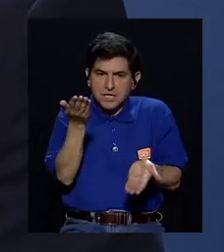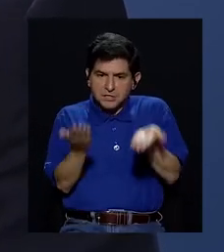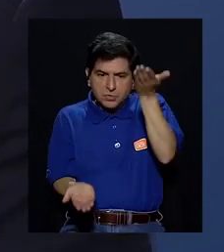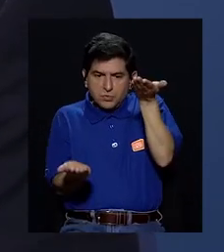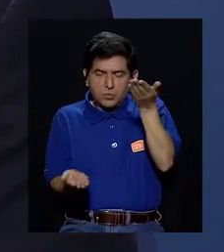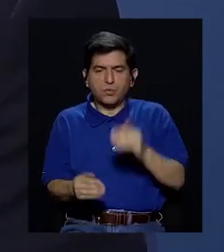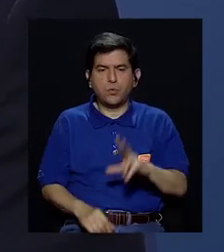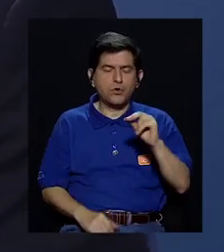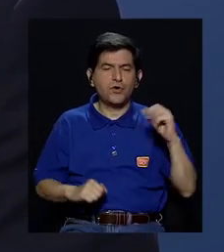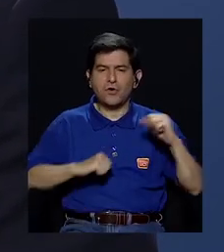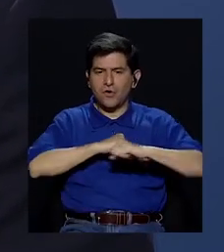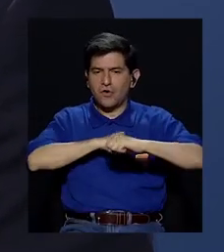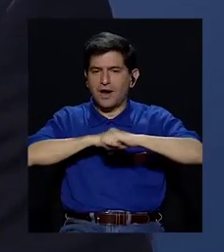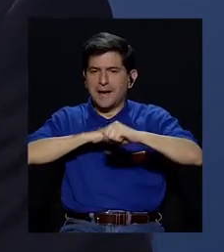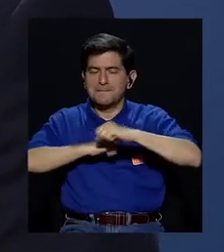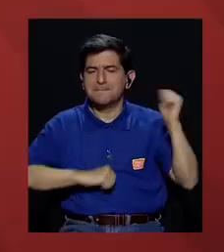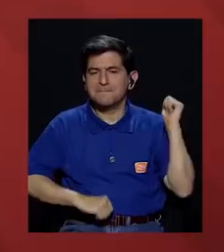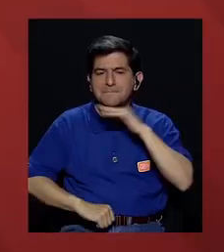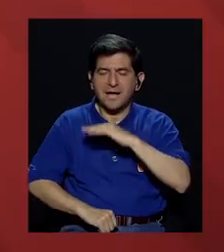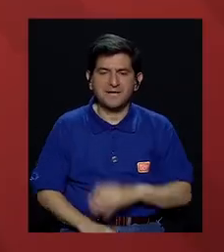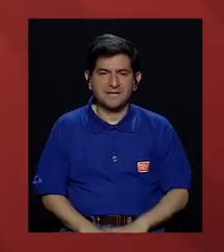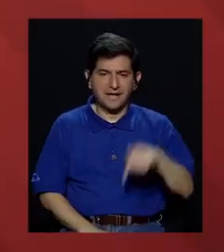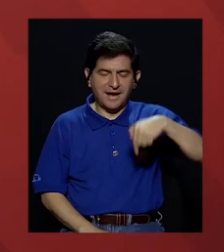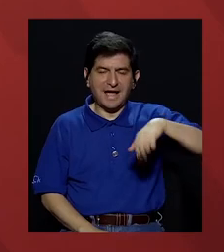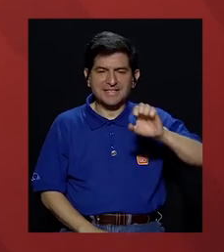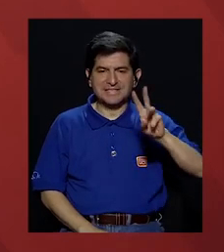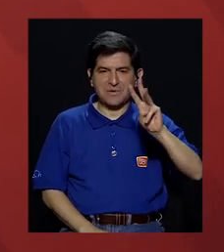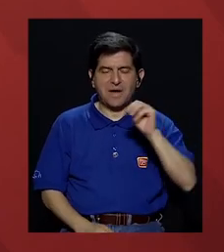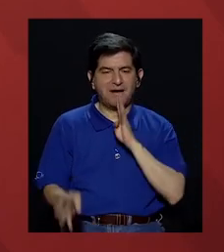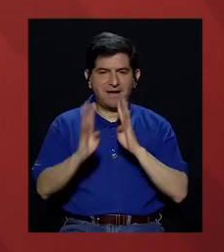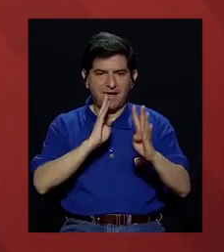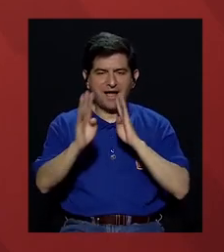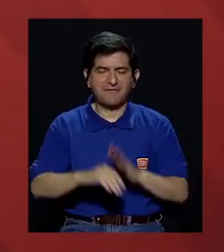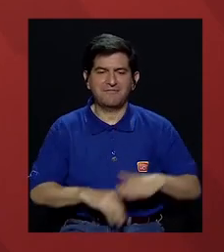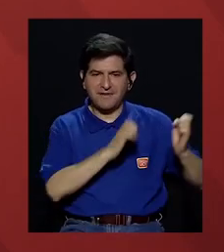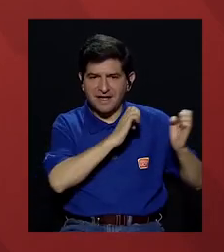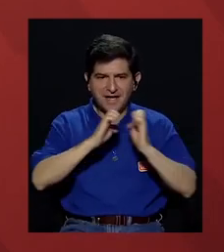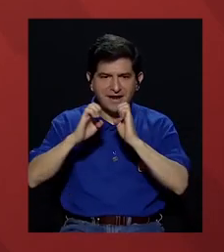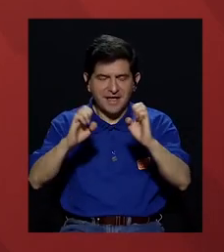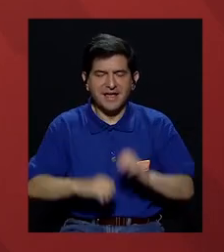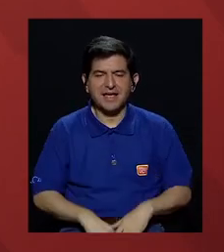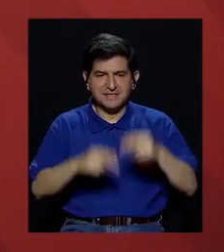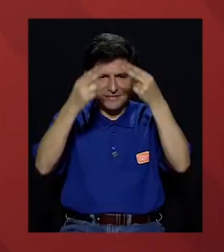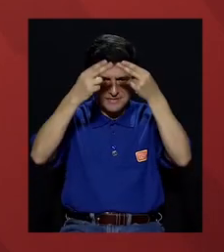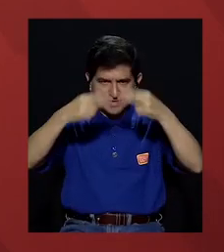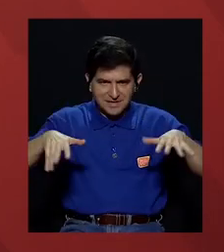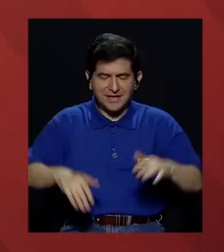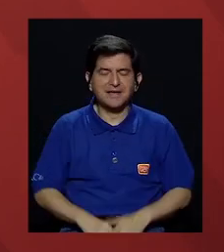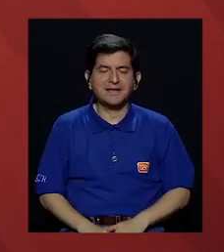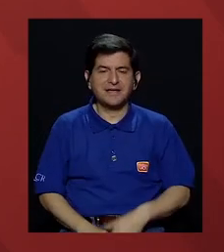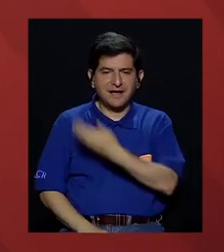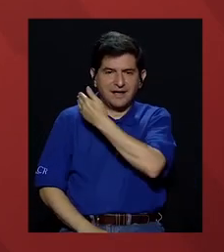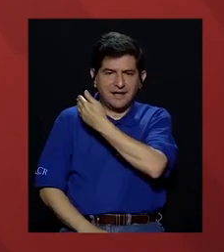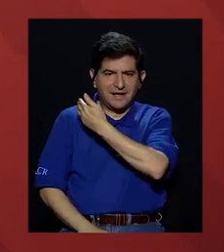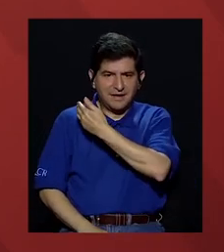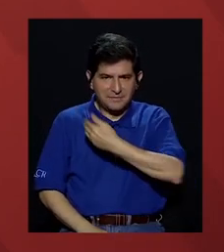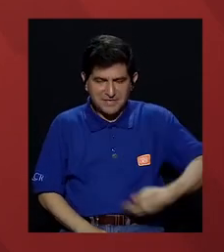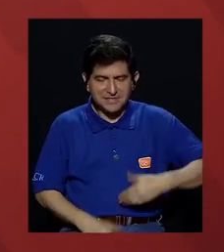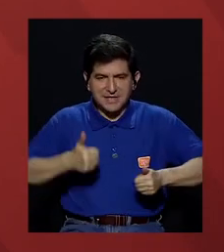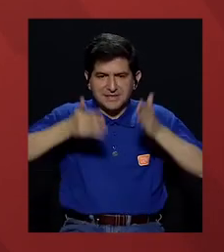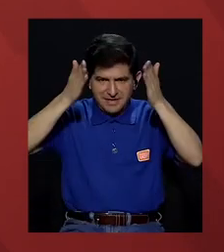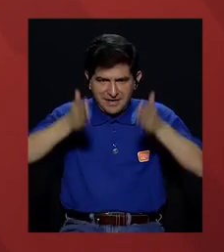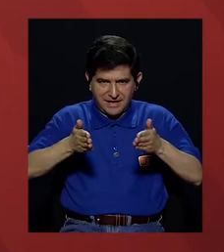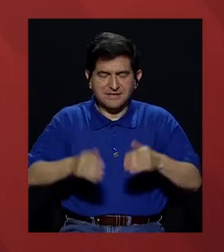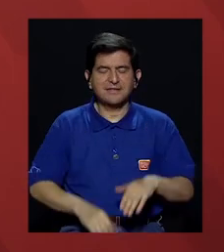desequilibrante más que la campaña sucia si hemos estado como estaban ahora hablando sobre la estrategia digital de los candidatos de la presidencia de la